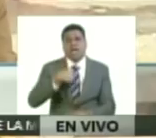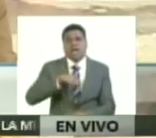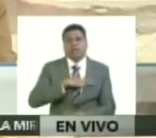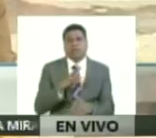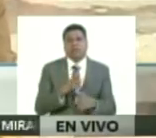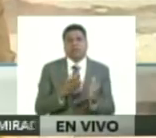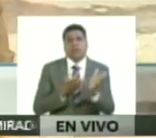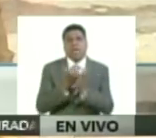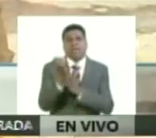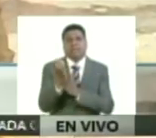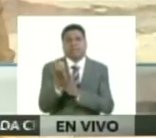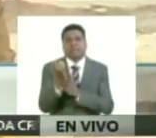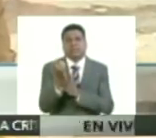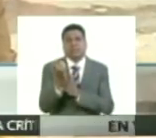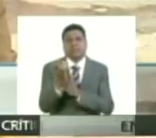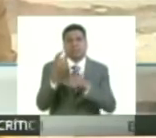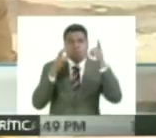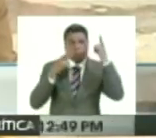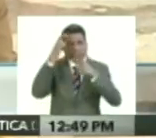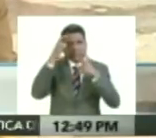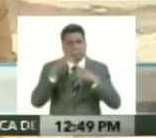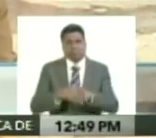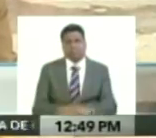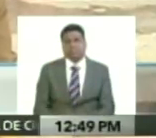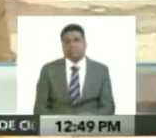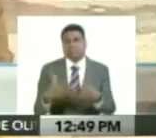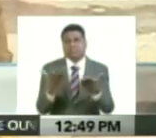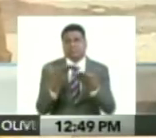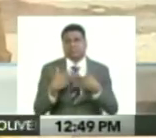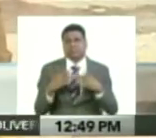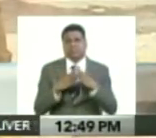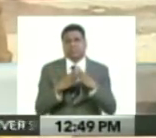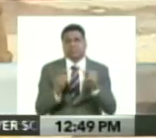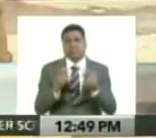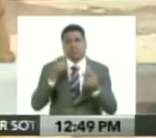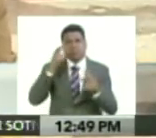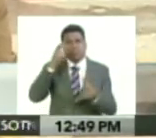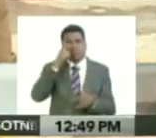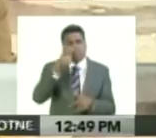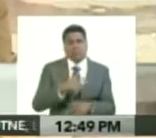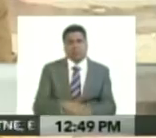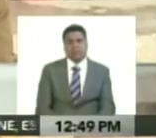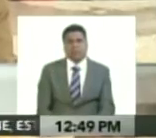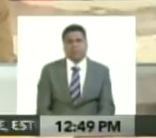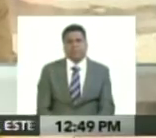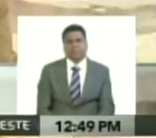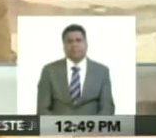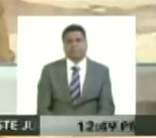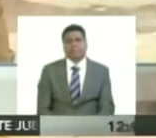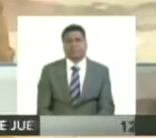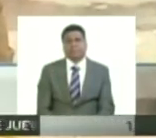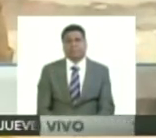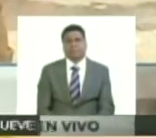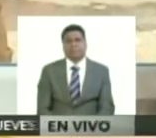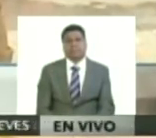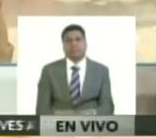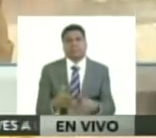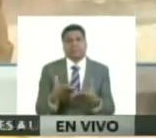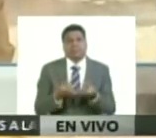eterno comandante Hugo Chávez, quien dio todo por su pueblo, quien dio todo, incluso la